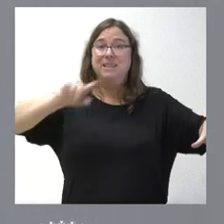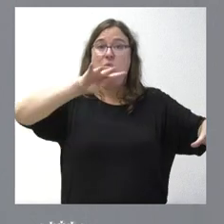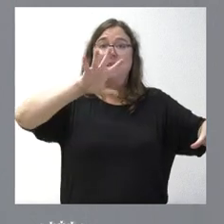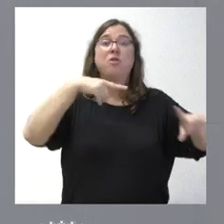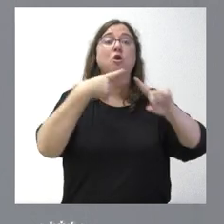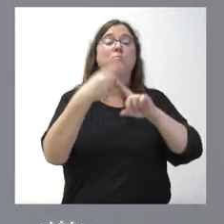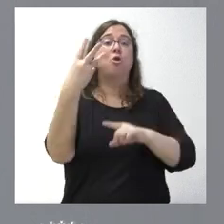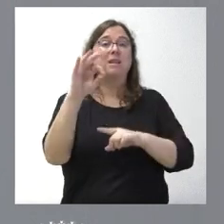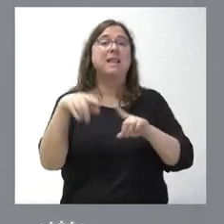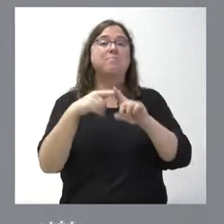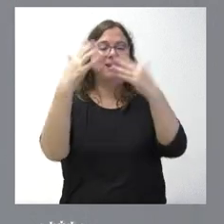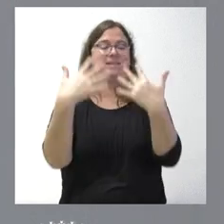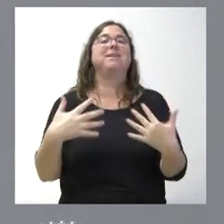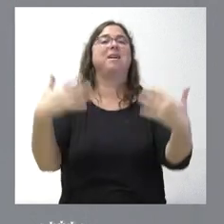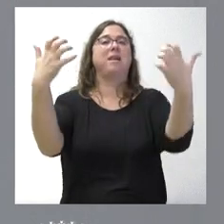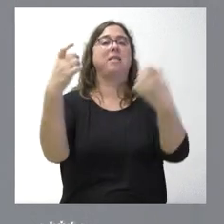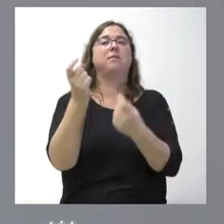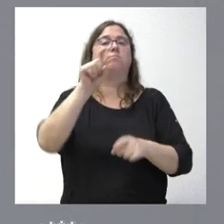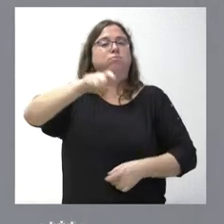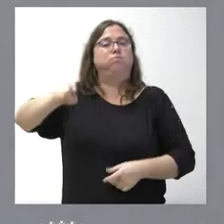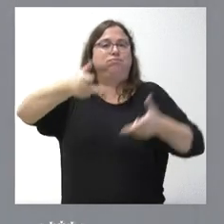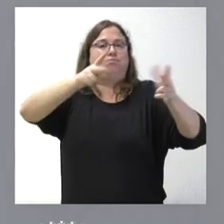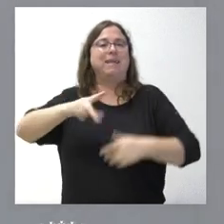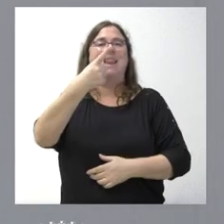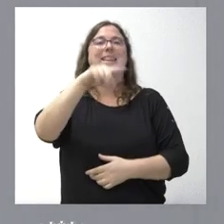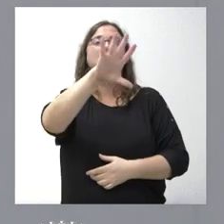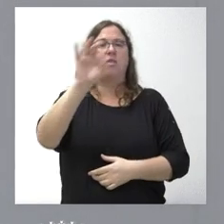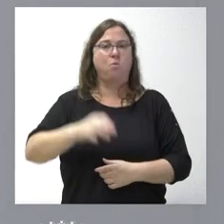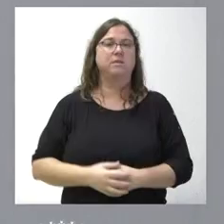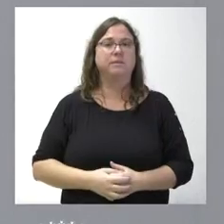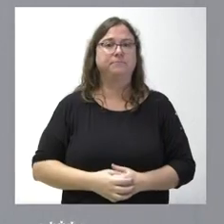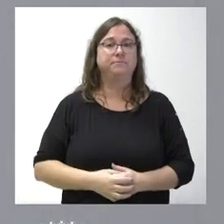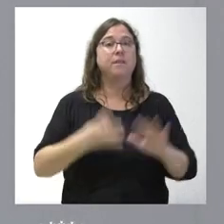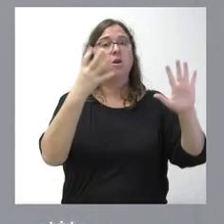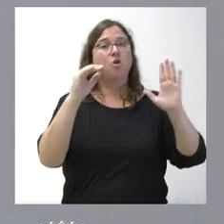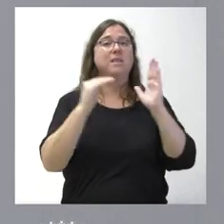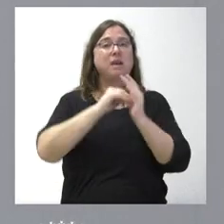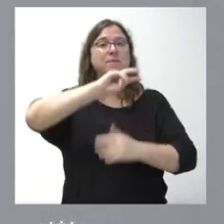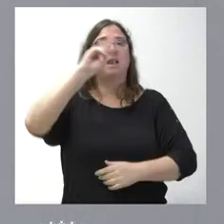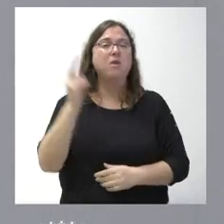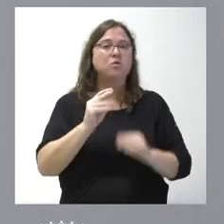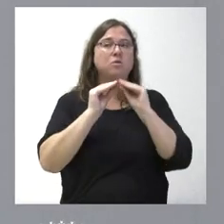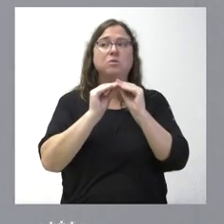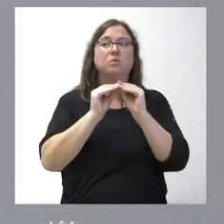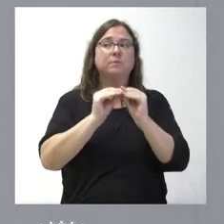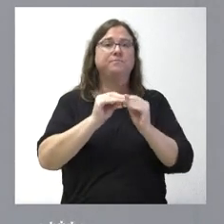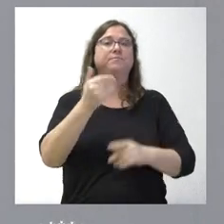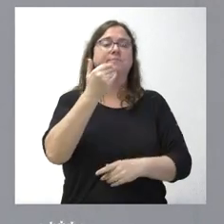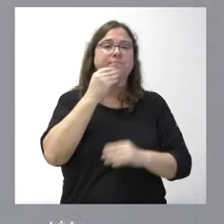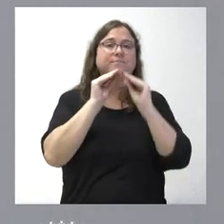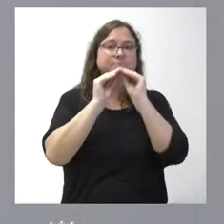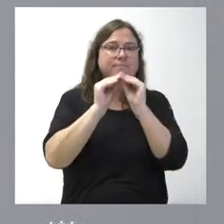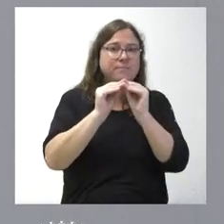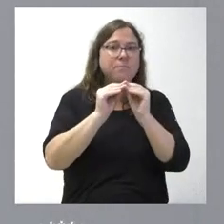m y un graderío para 150 personas 90,000 para el funcionamiento y la realización de las